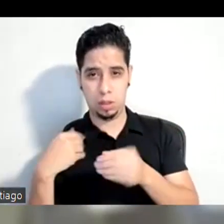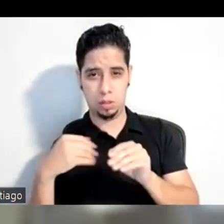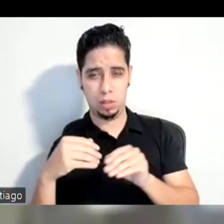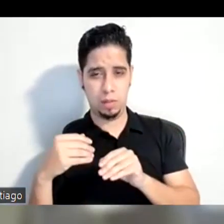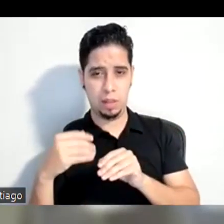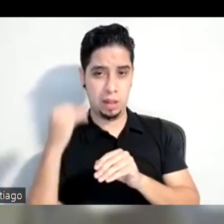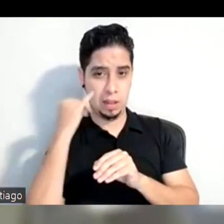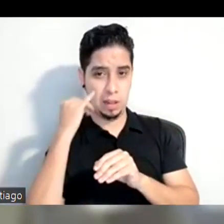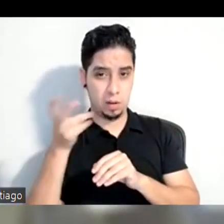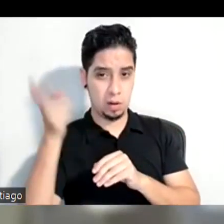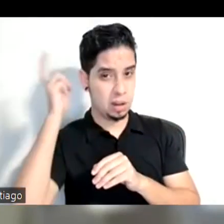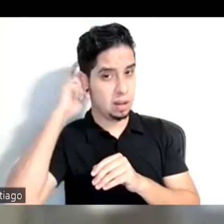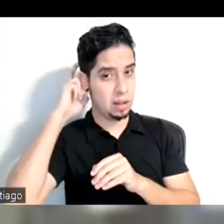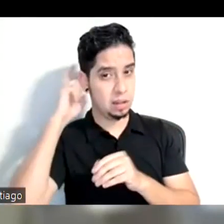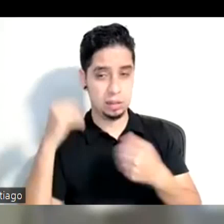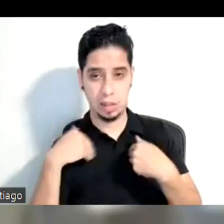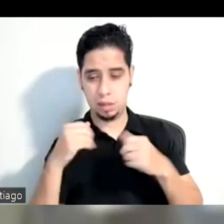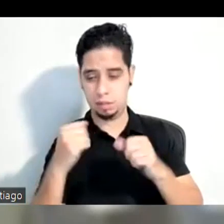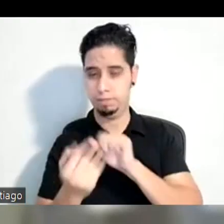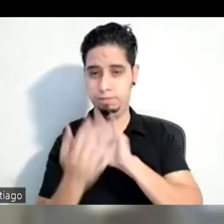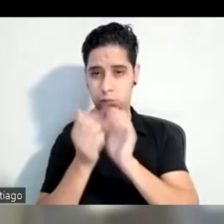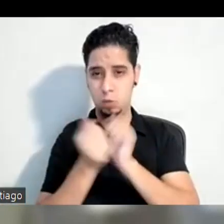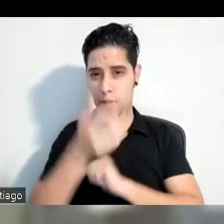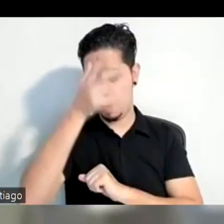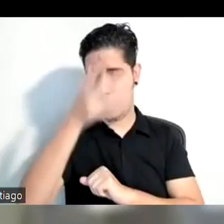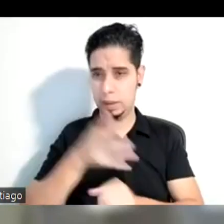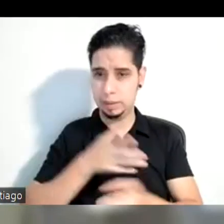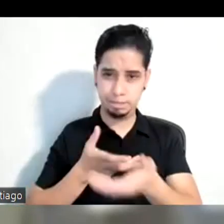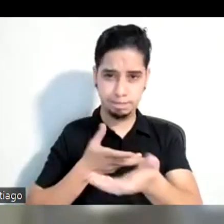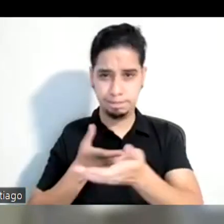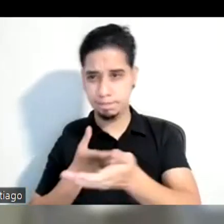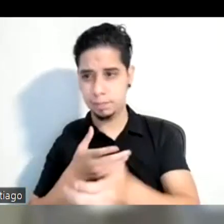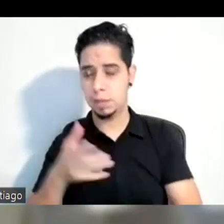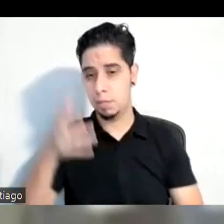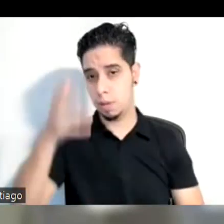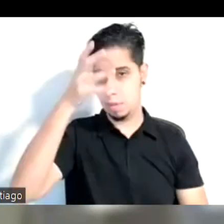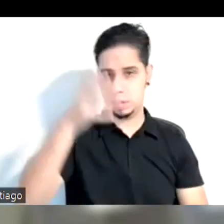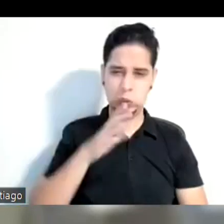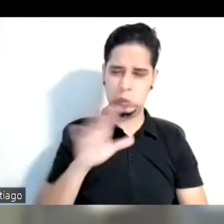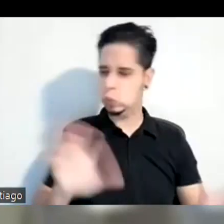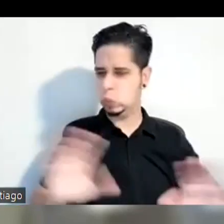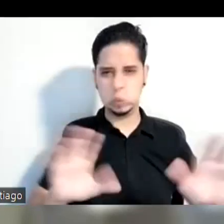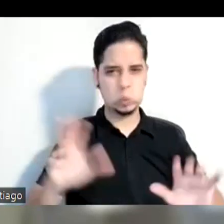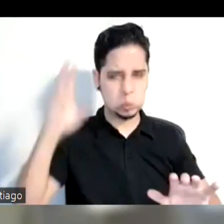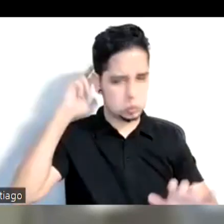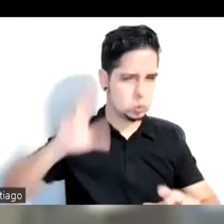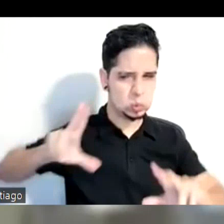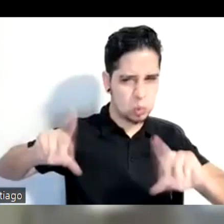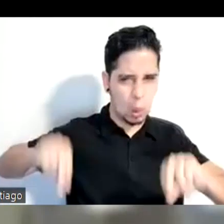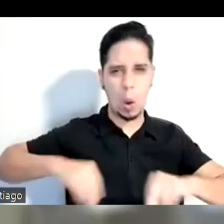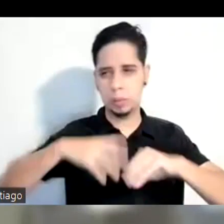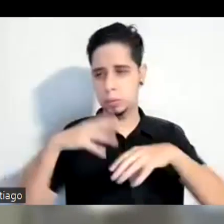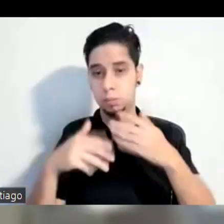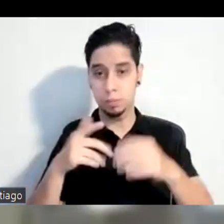implante coclear se tiene que enfrentar con los padres, el prejuicio de los padres que no querían que le pusieran el implante. Bueno,